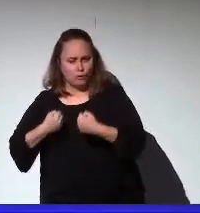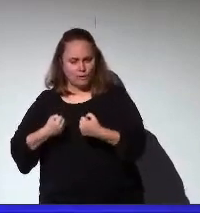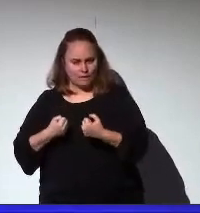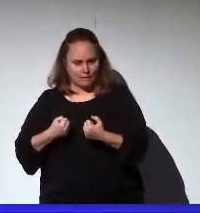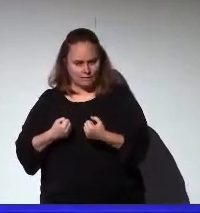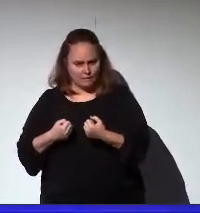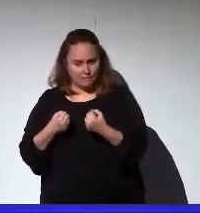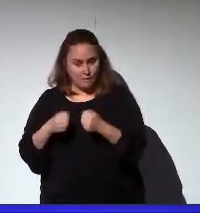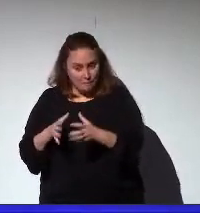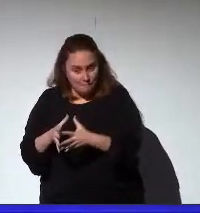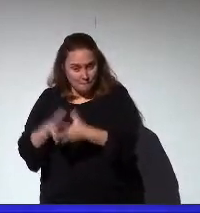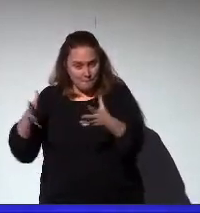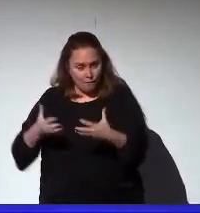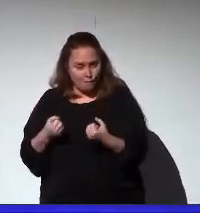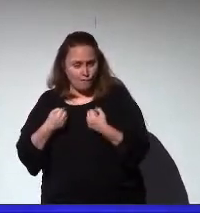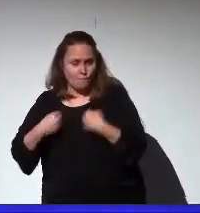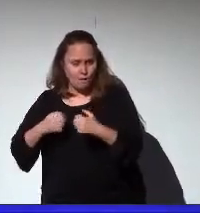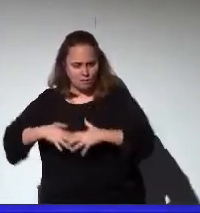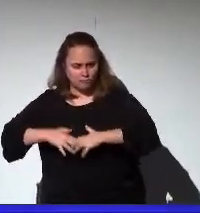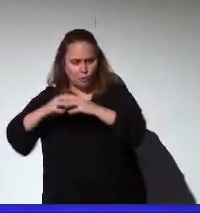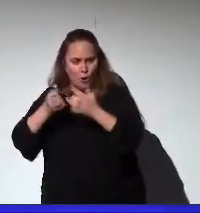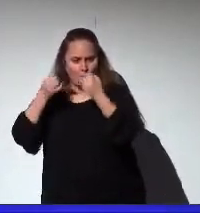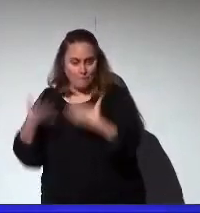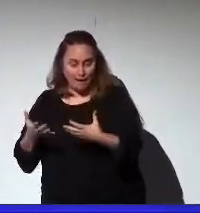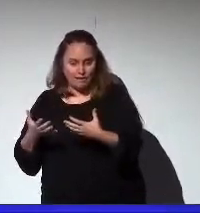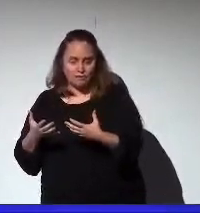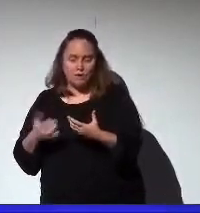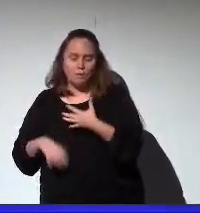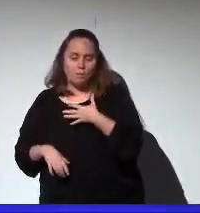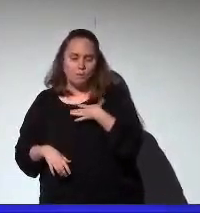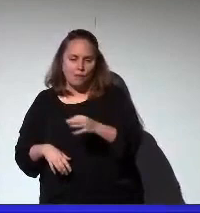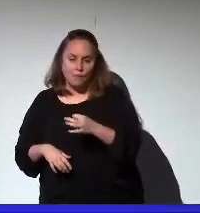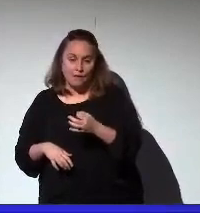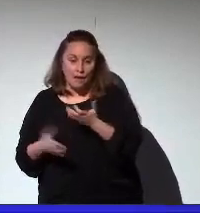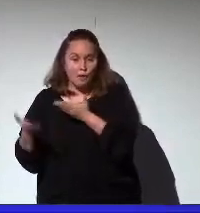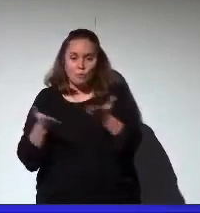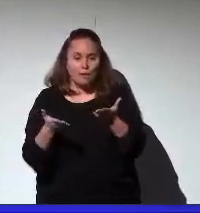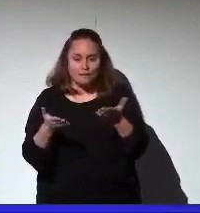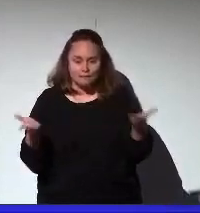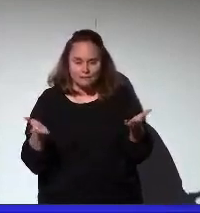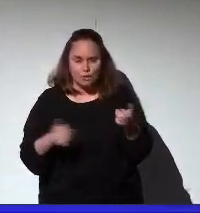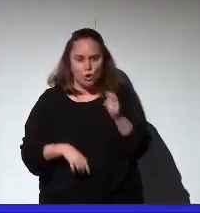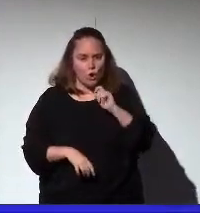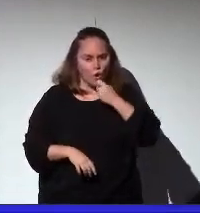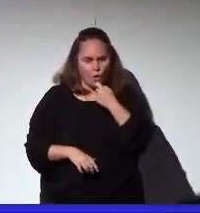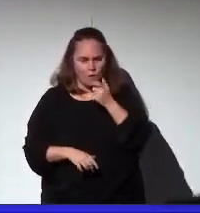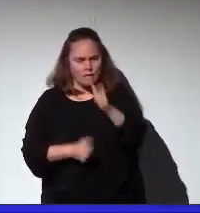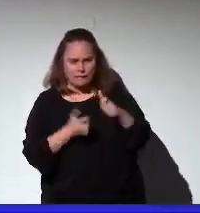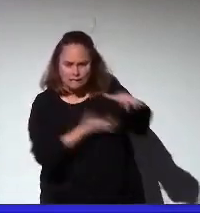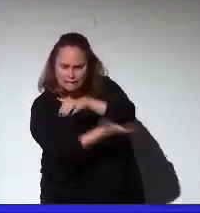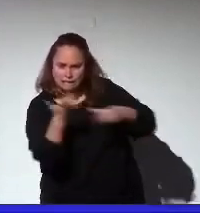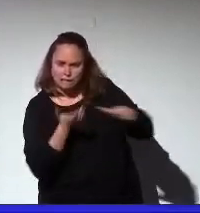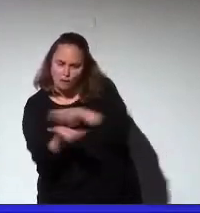contra el odio. Contra el odio, literalmente. ¿Por qué? Porque la acción